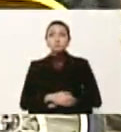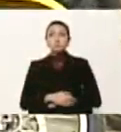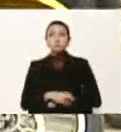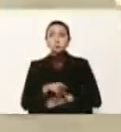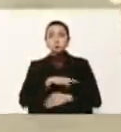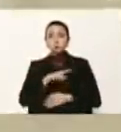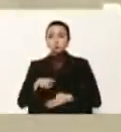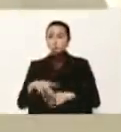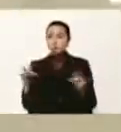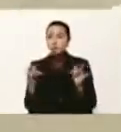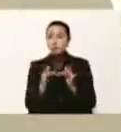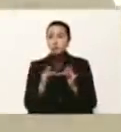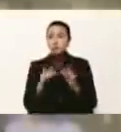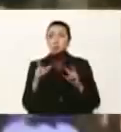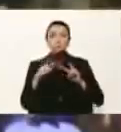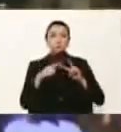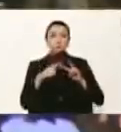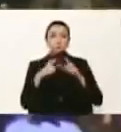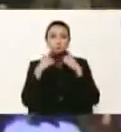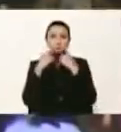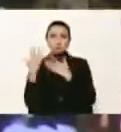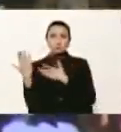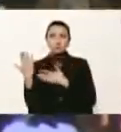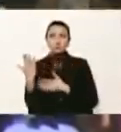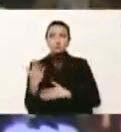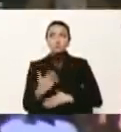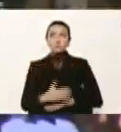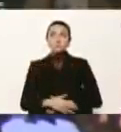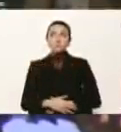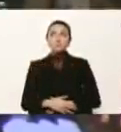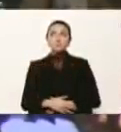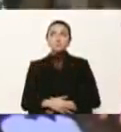esta información vamos a retornar el contacto nuevamente a los estudios. Adelante.